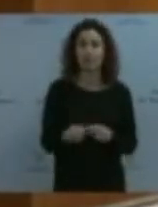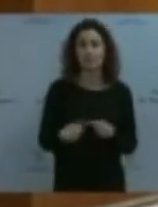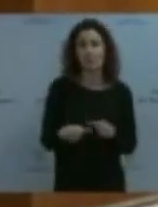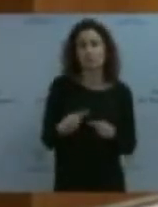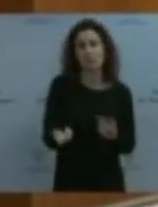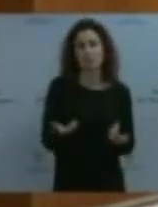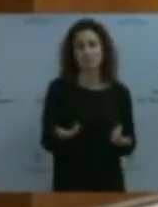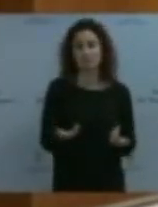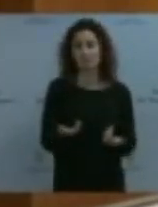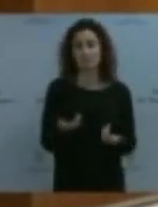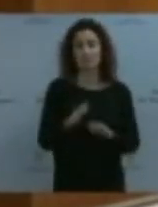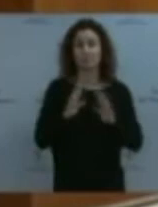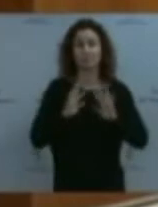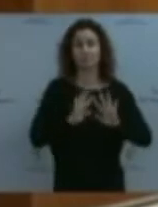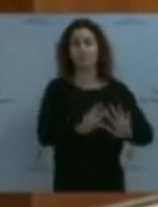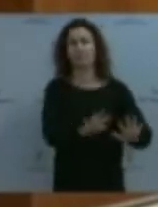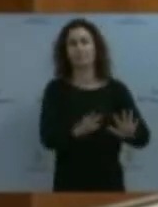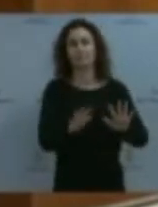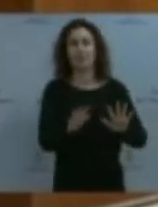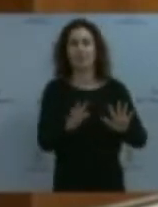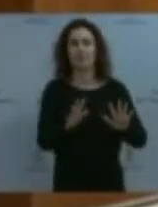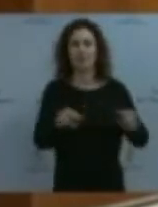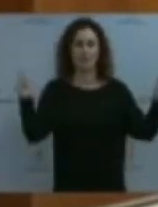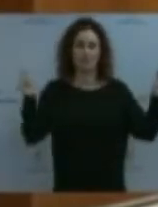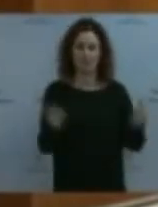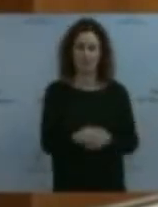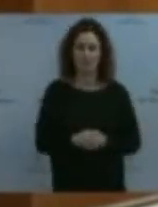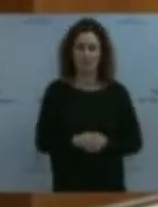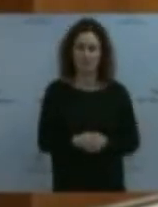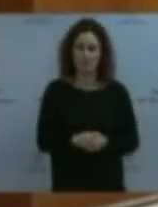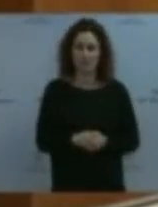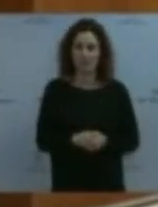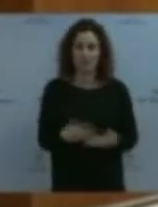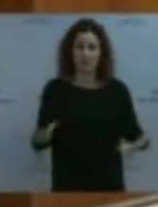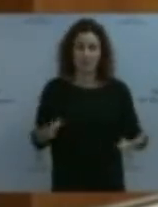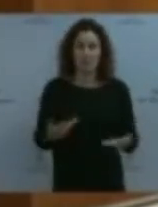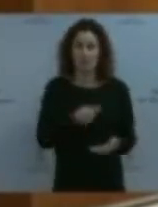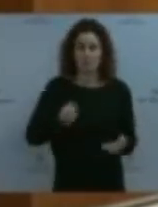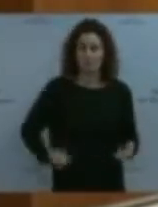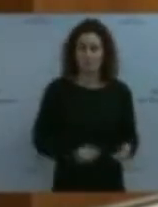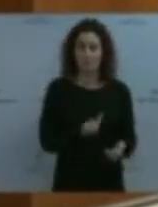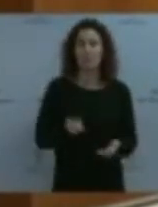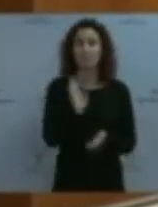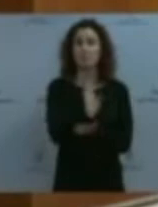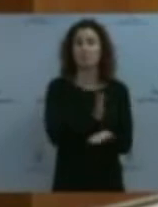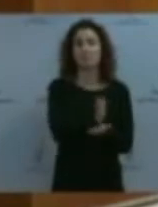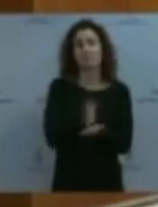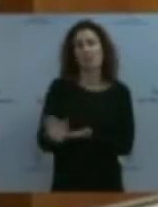punto cumplirse. Dende Podemos Asturias tenemos propuestas y alternativas para falar, reflexionar y ponerse a